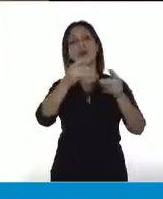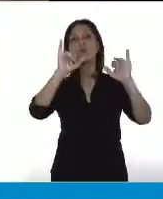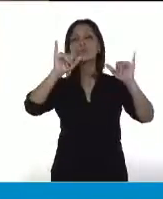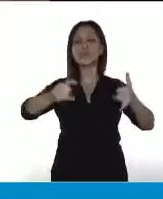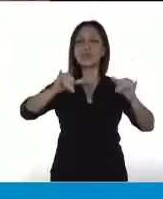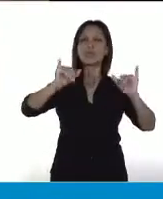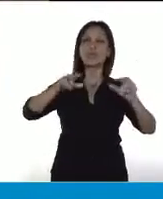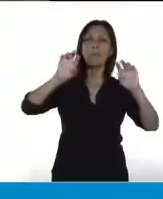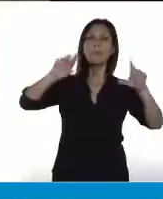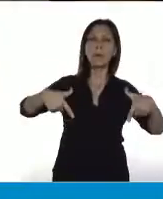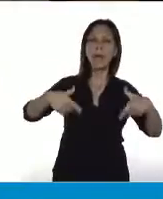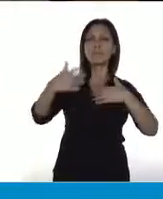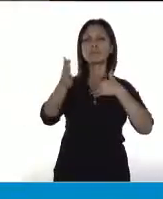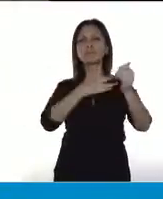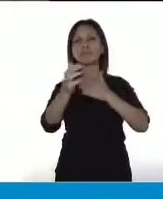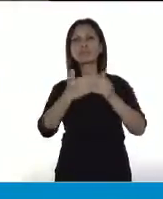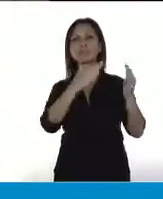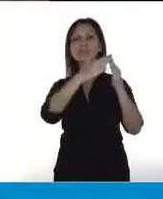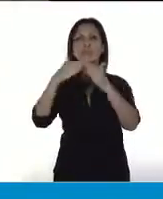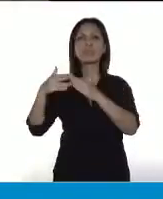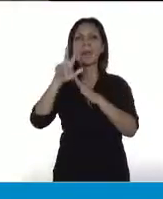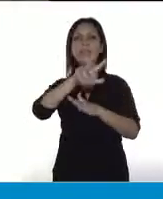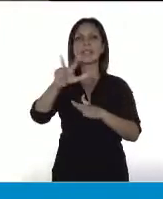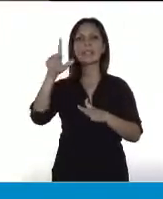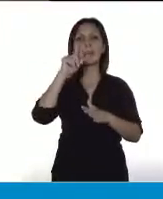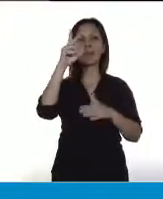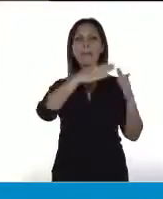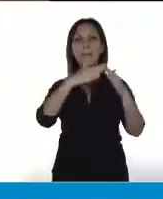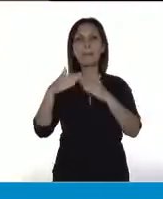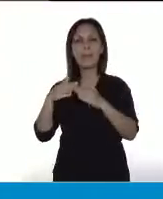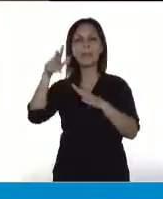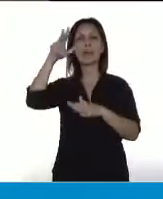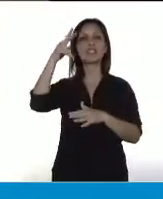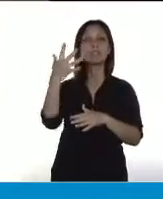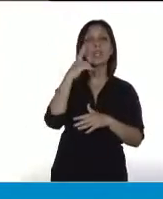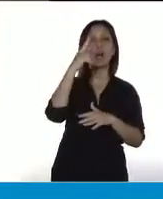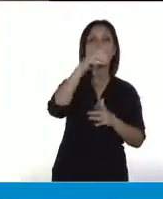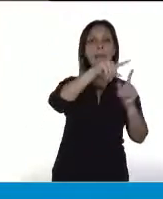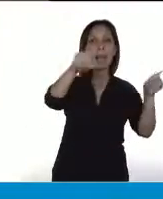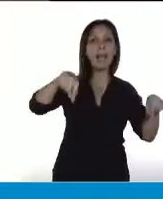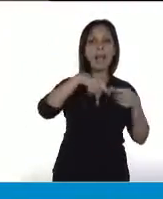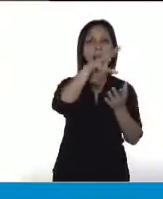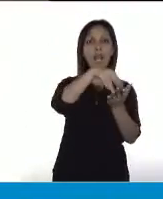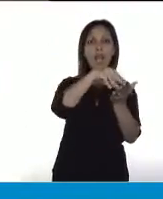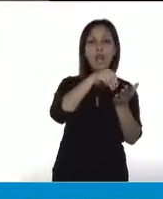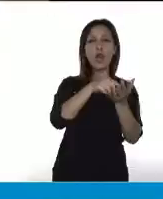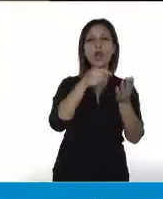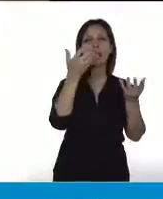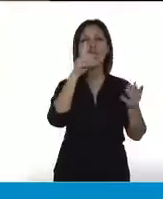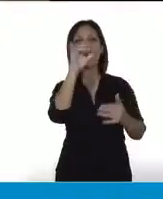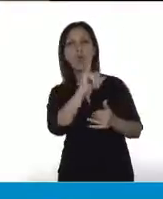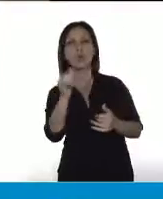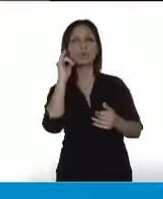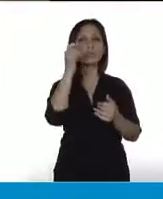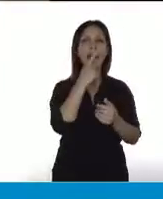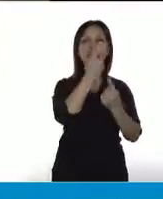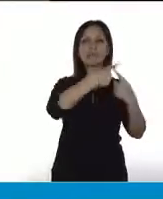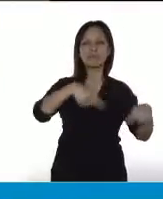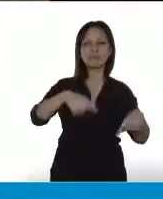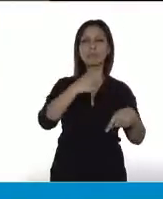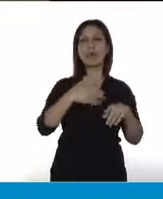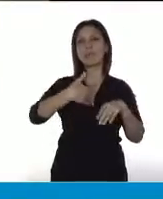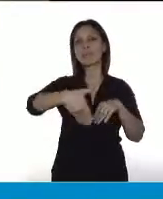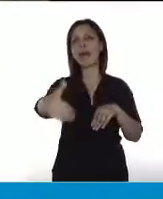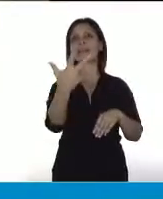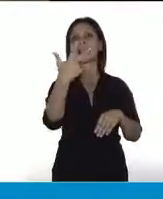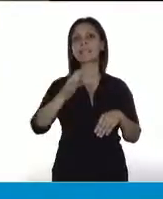construir 33.000 viviendas y 85.000 lotes con servicios en los próximos 3 años. Hay que